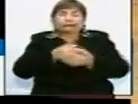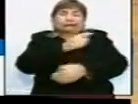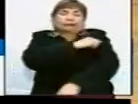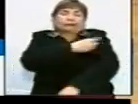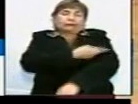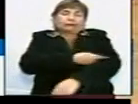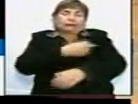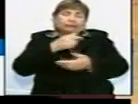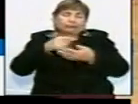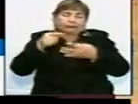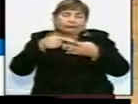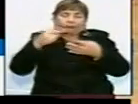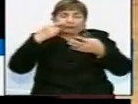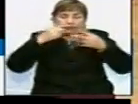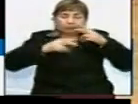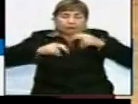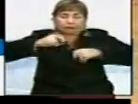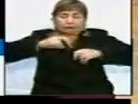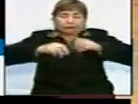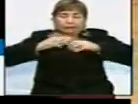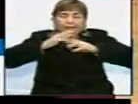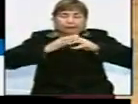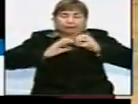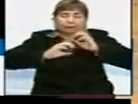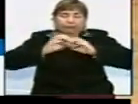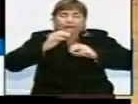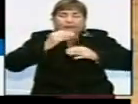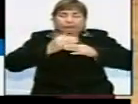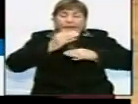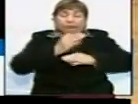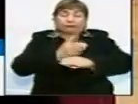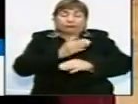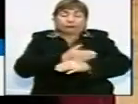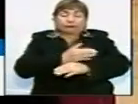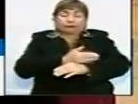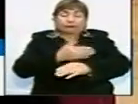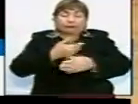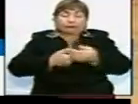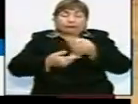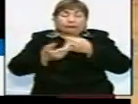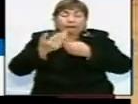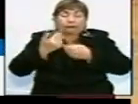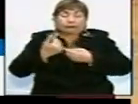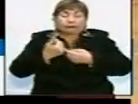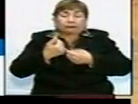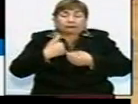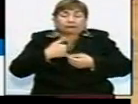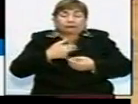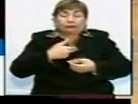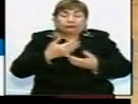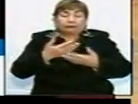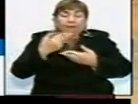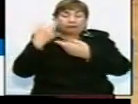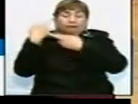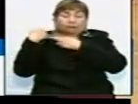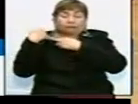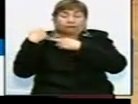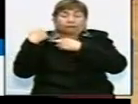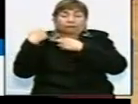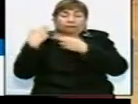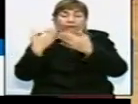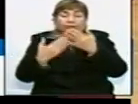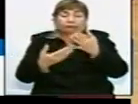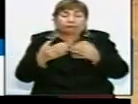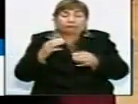monitoreo la investigación está avanzando desde lo que nos corresponde las acciones